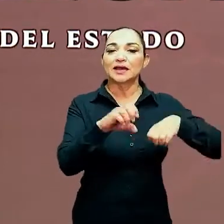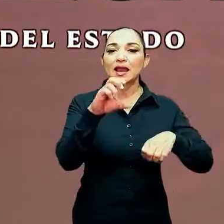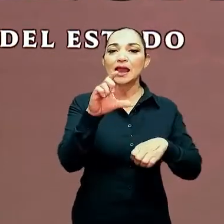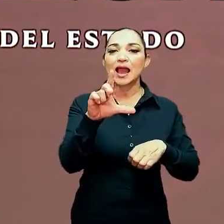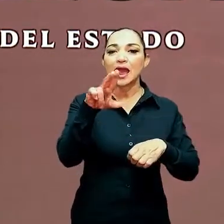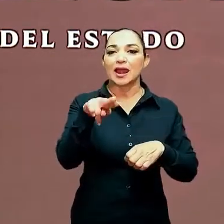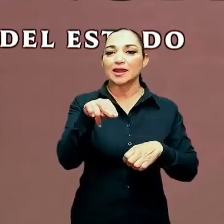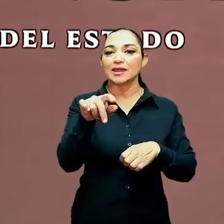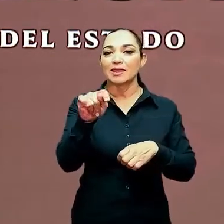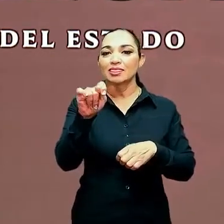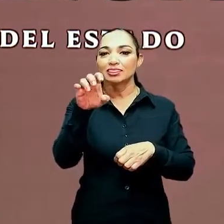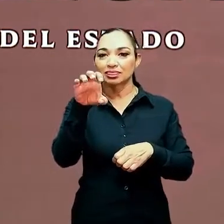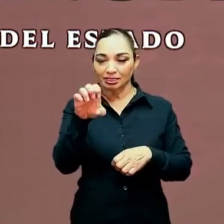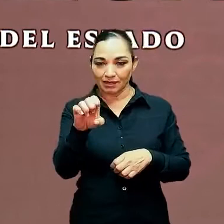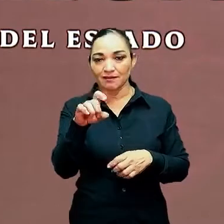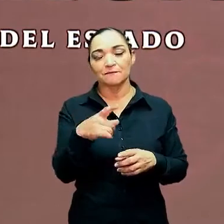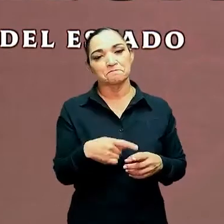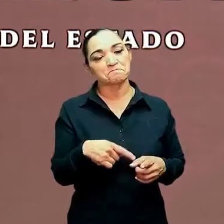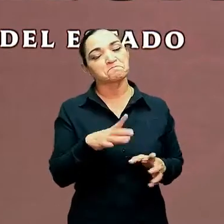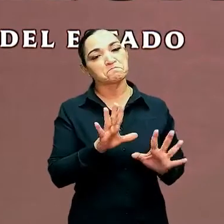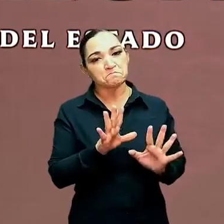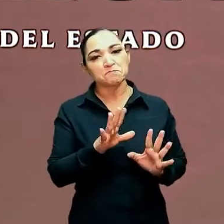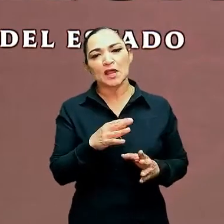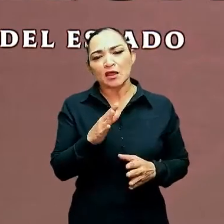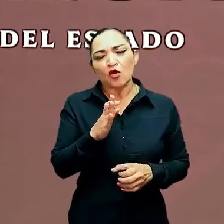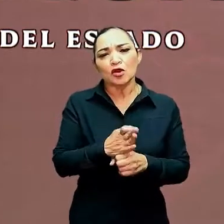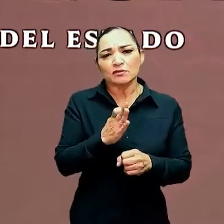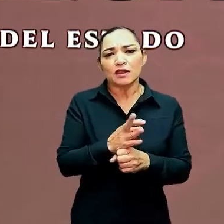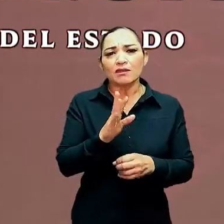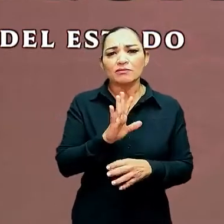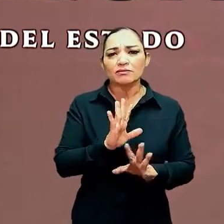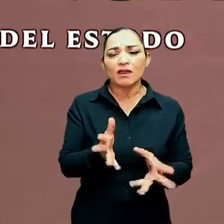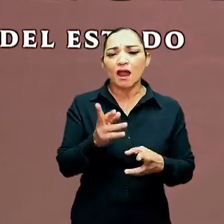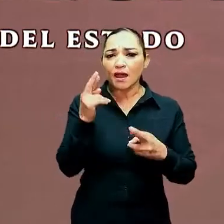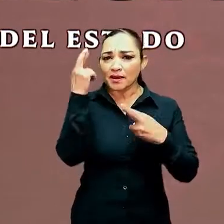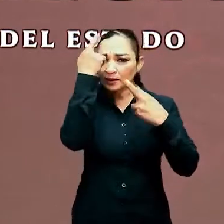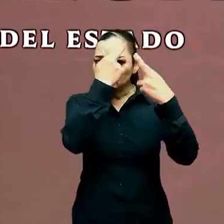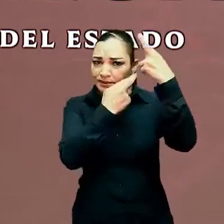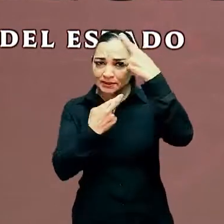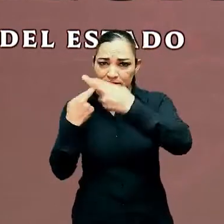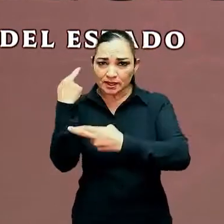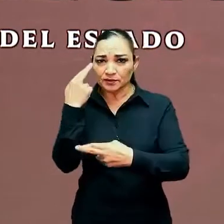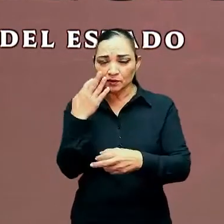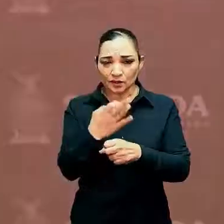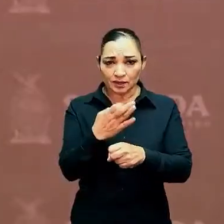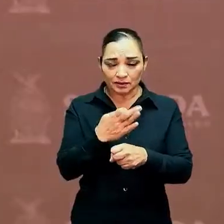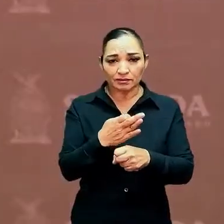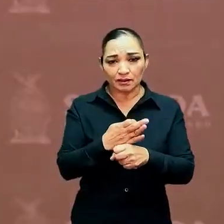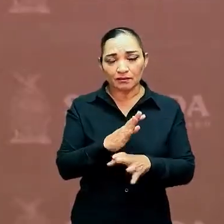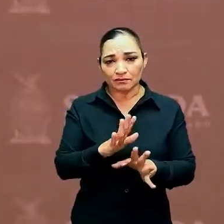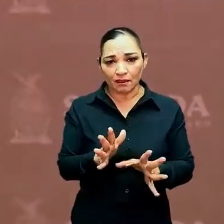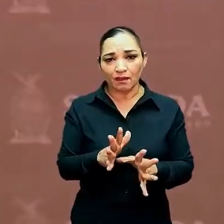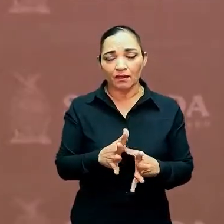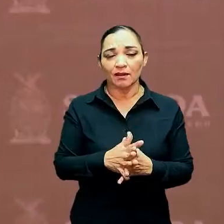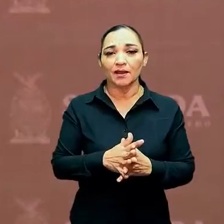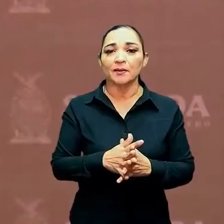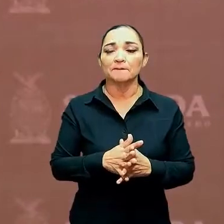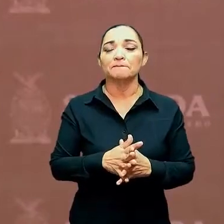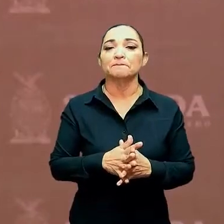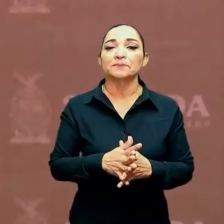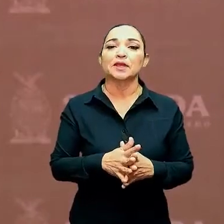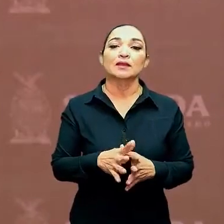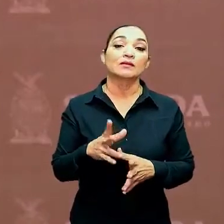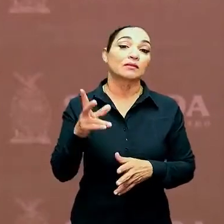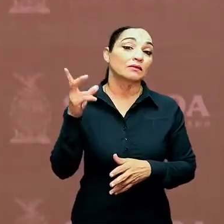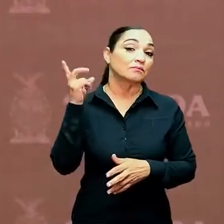Entonces, eso se está revisando y deben de tenerlo en cartera los diputados, ¿no? Es un tema que debe